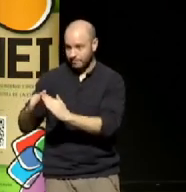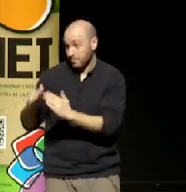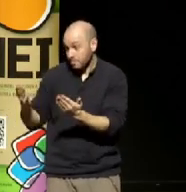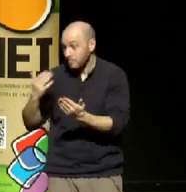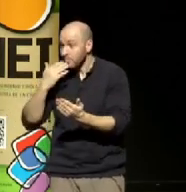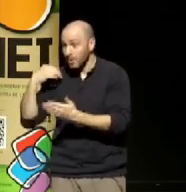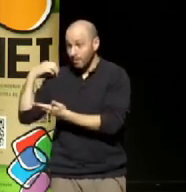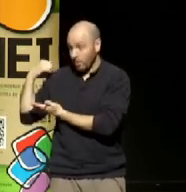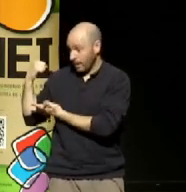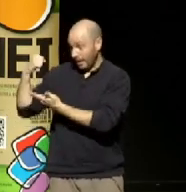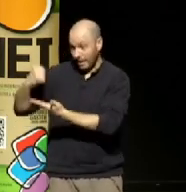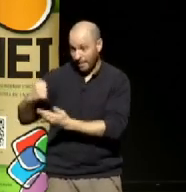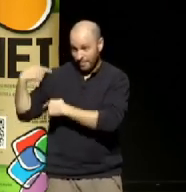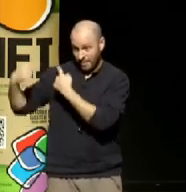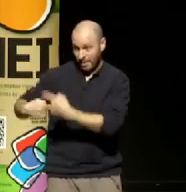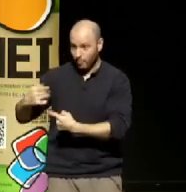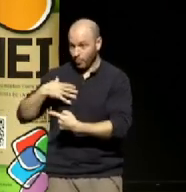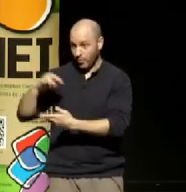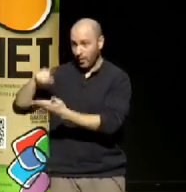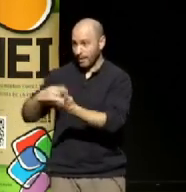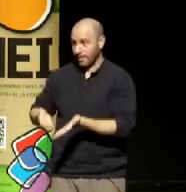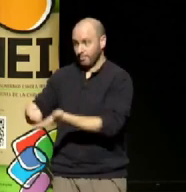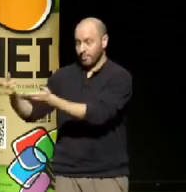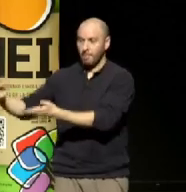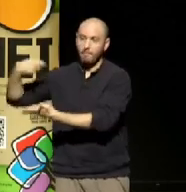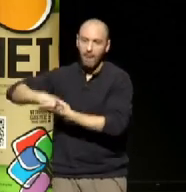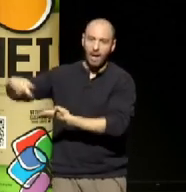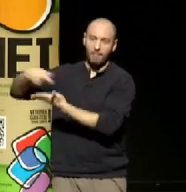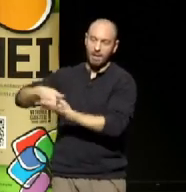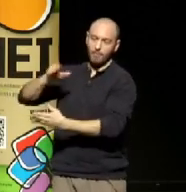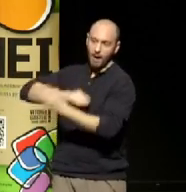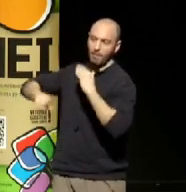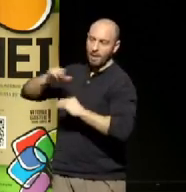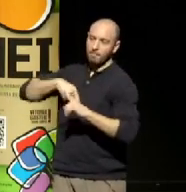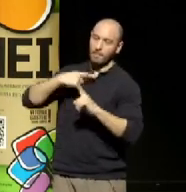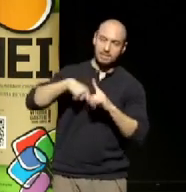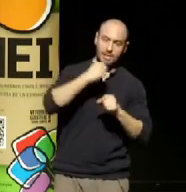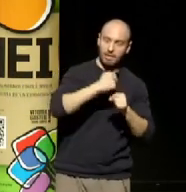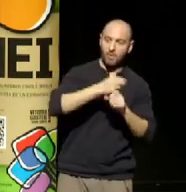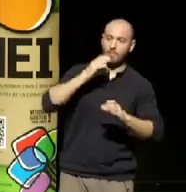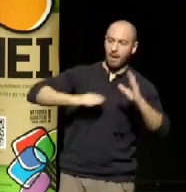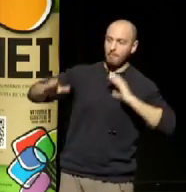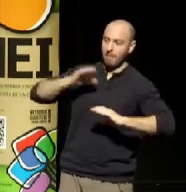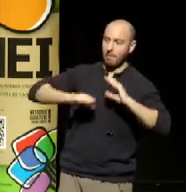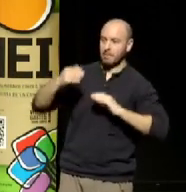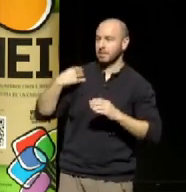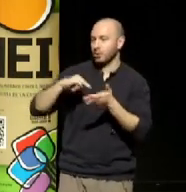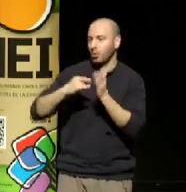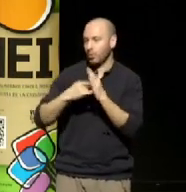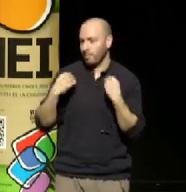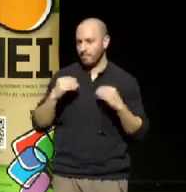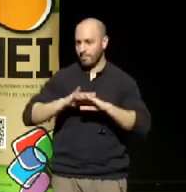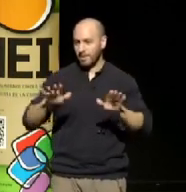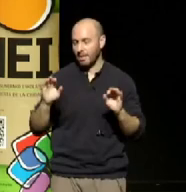alquiler y con eso, junto con la otra vivienda que tienes, ya tienes la vida Un resuelta. Airbnb, ¿no? Va a generar no solo las desigualdades jóvenes mayores, que ya